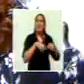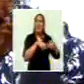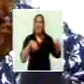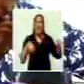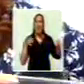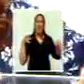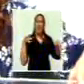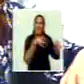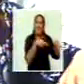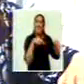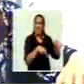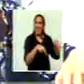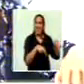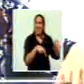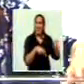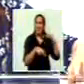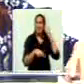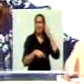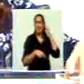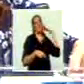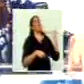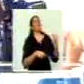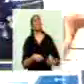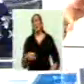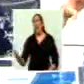Estos son vagones, tenme los todos, nene.